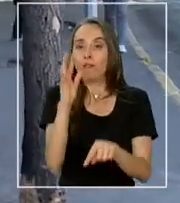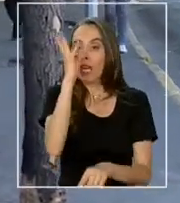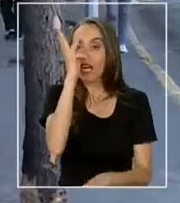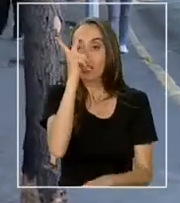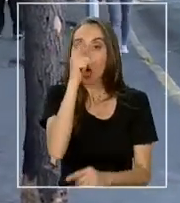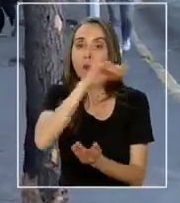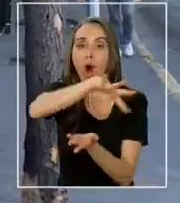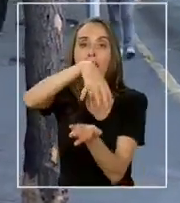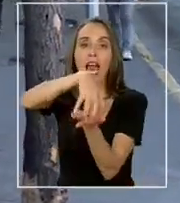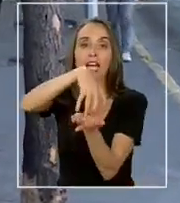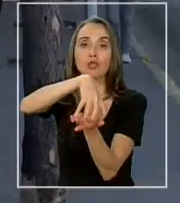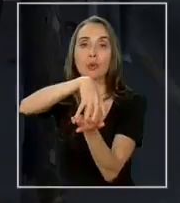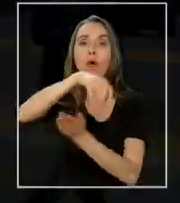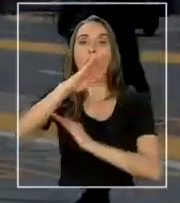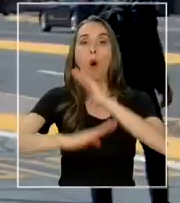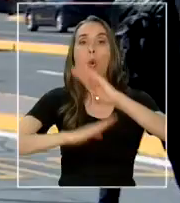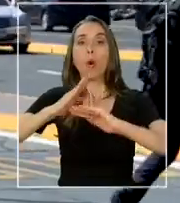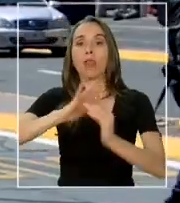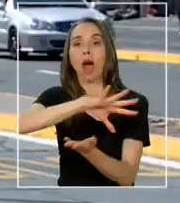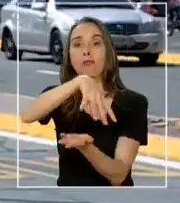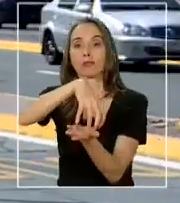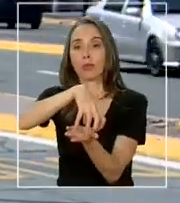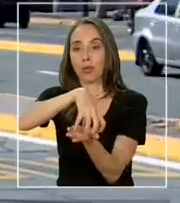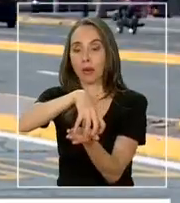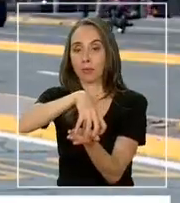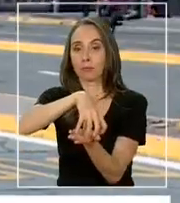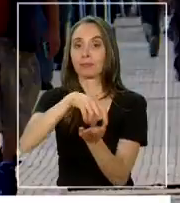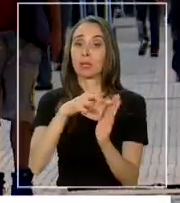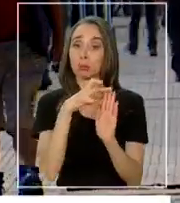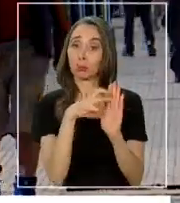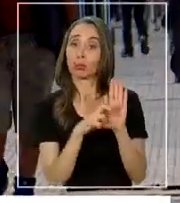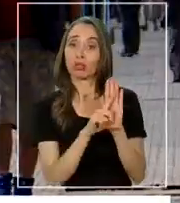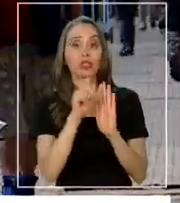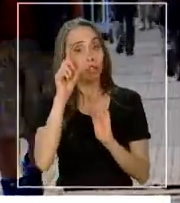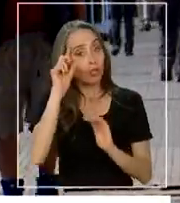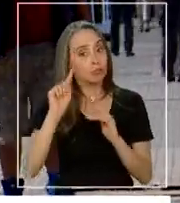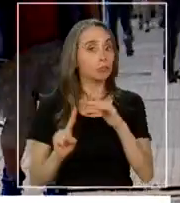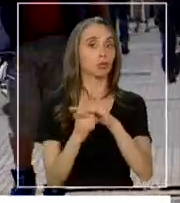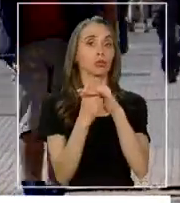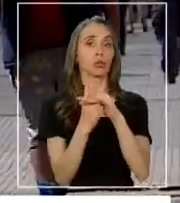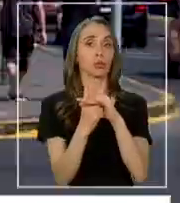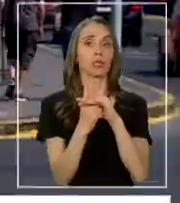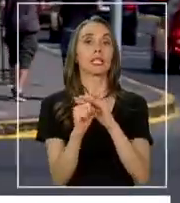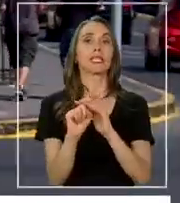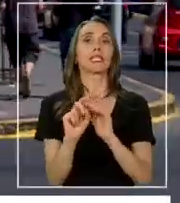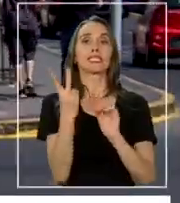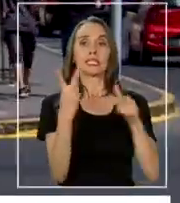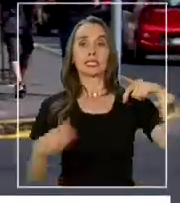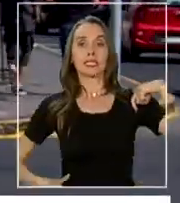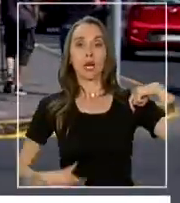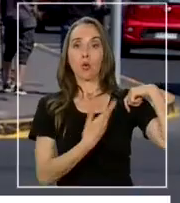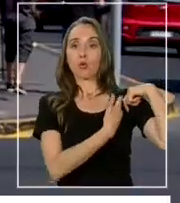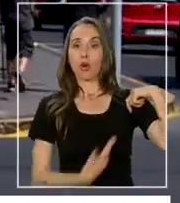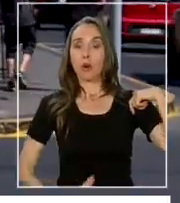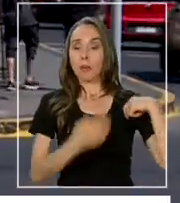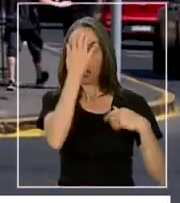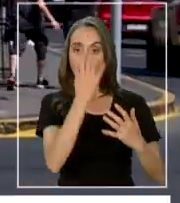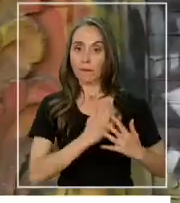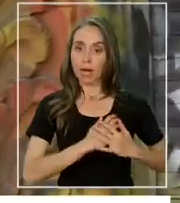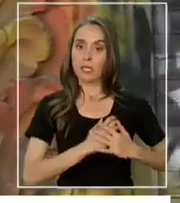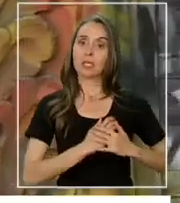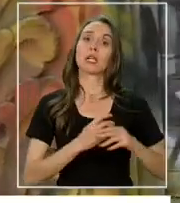la ciudad y de cuidado de la ciudad. De hecho, el proyecto surgió durante el segundo gobierno de Michelle Bachelet, pero